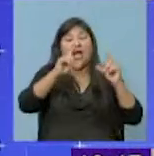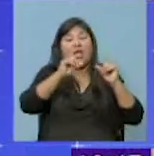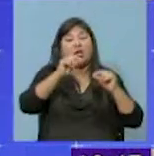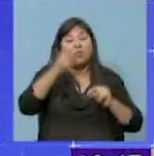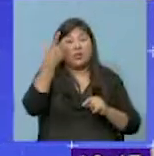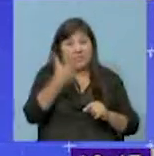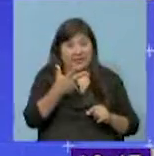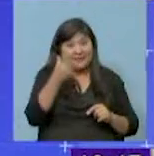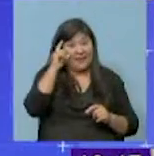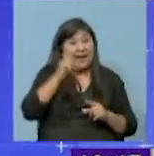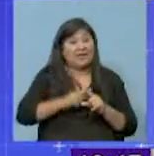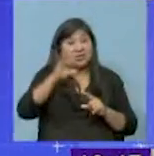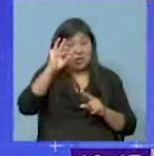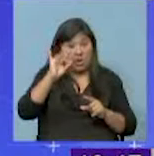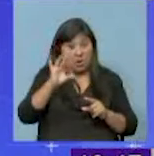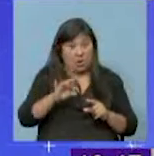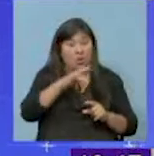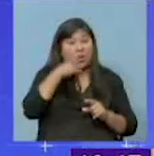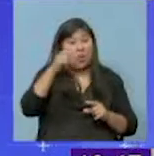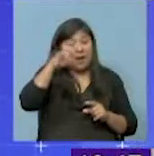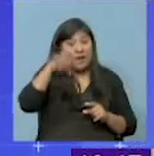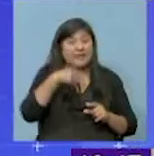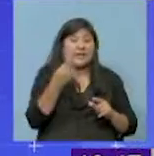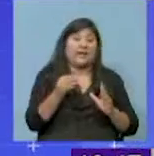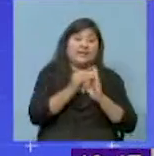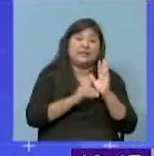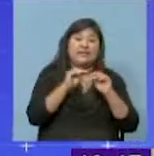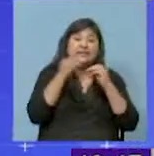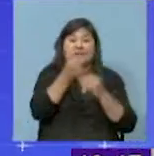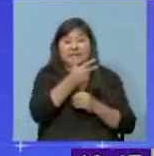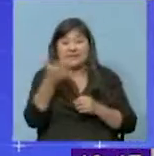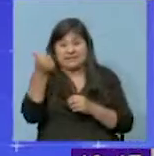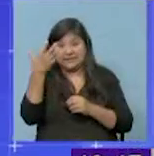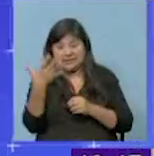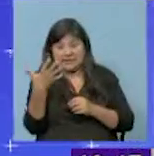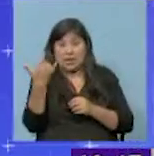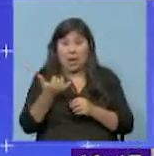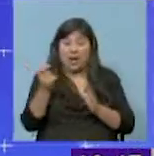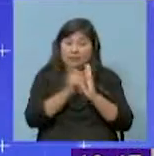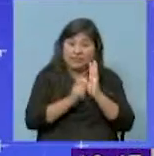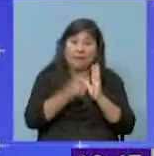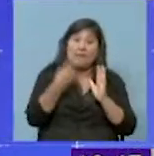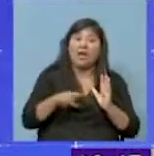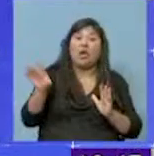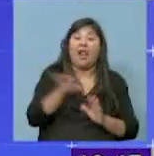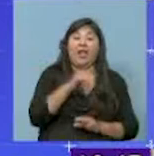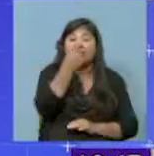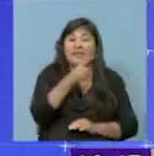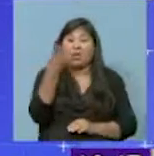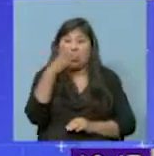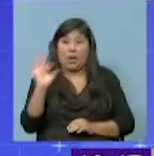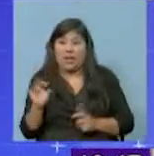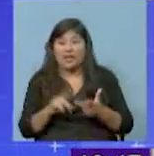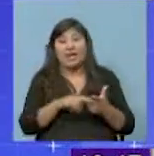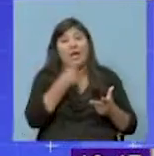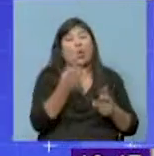Aumentó la demanda, tiene 365 preinscriptos y una vacante de 140. La escuela normal, Juan